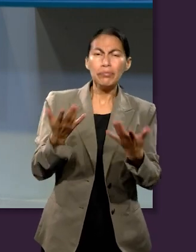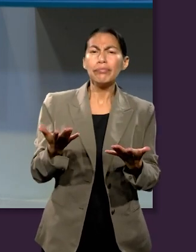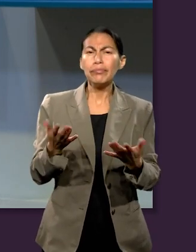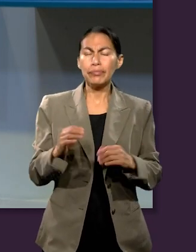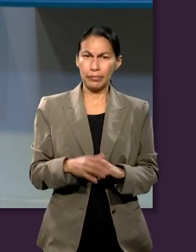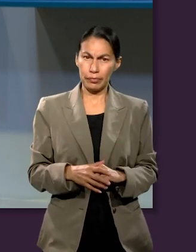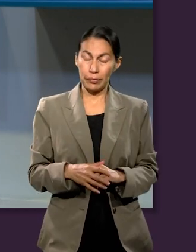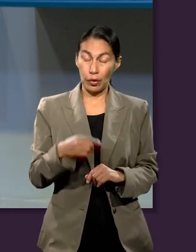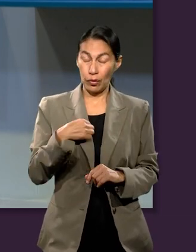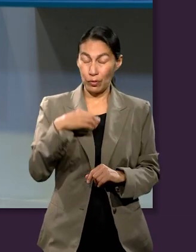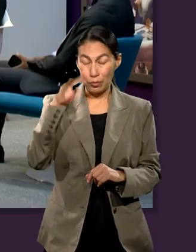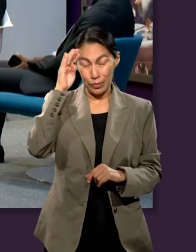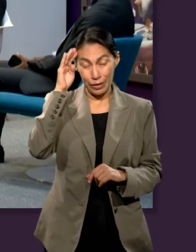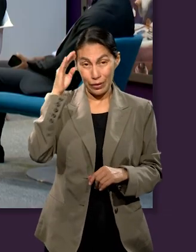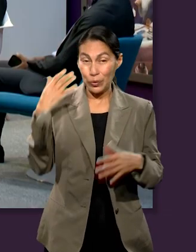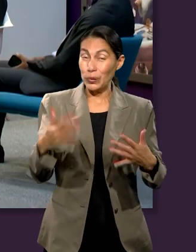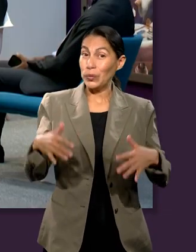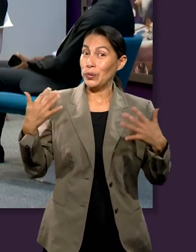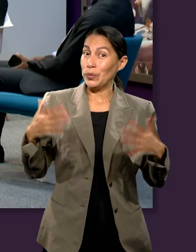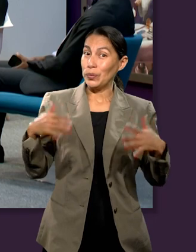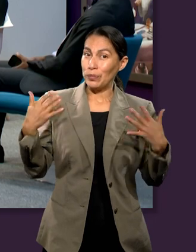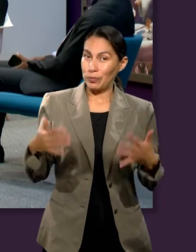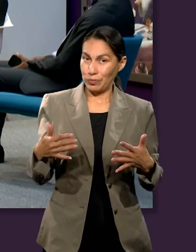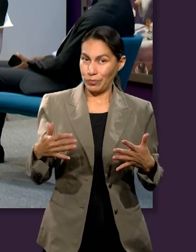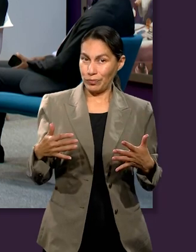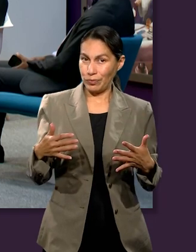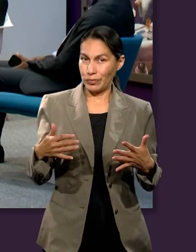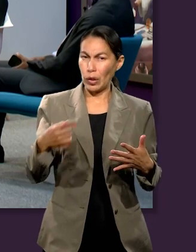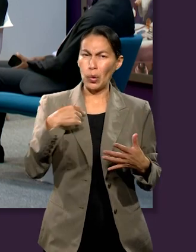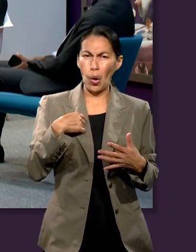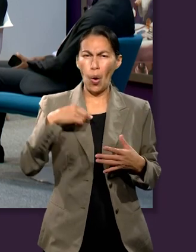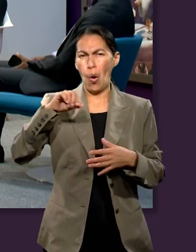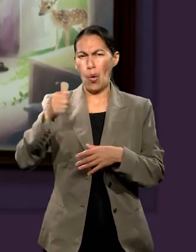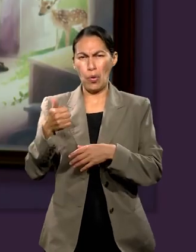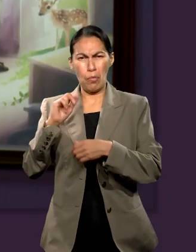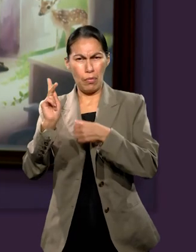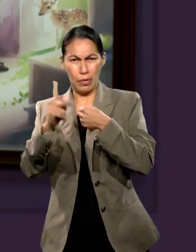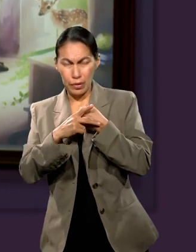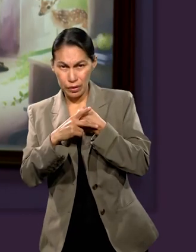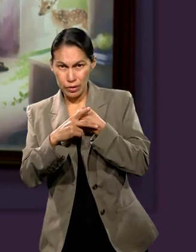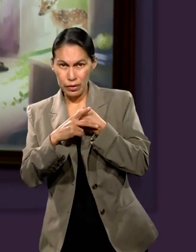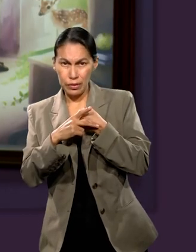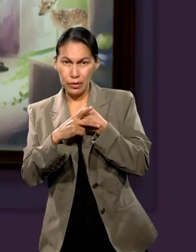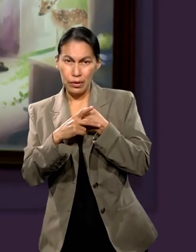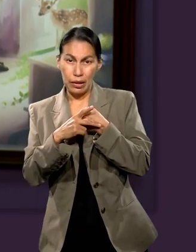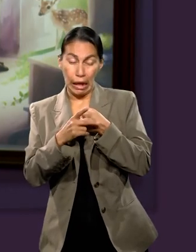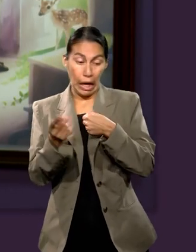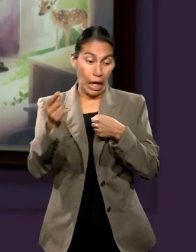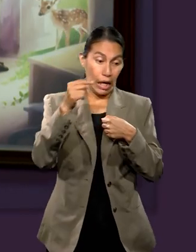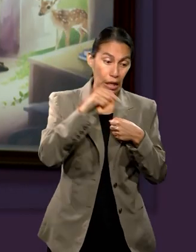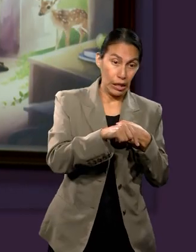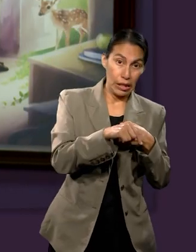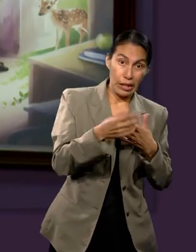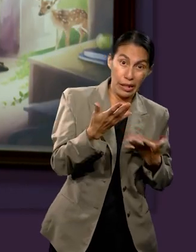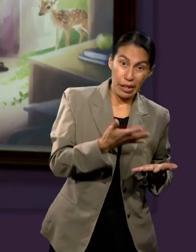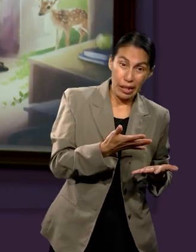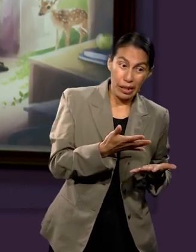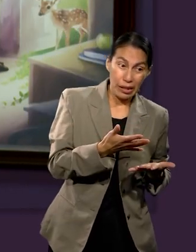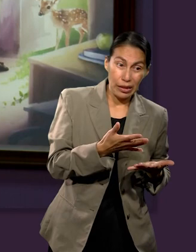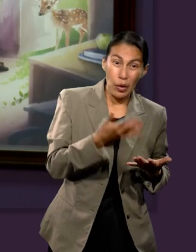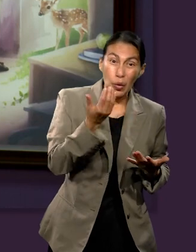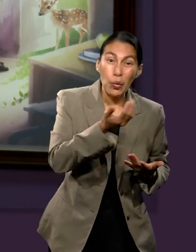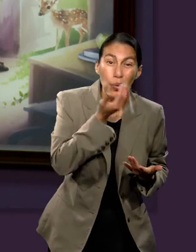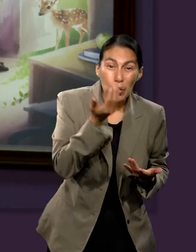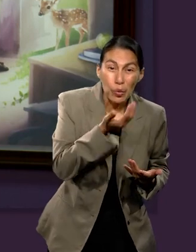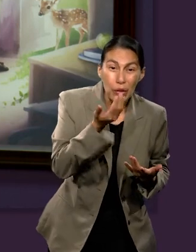el aspecto familiar en el contexto de la iglesia siento que es muy increíble porque pues como mencionó no